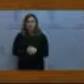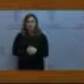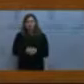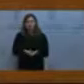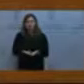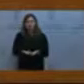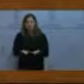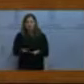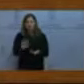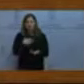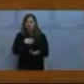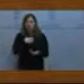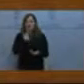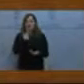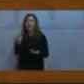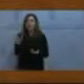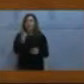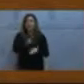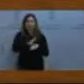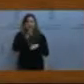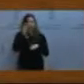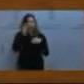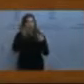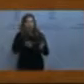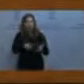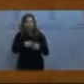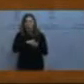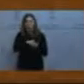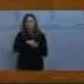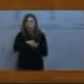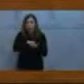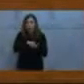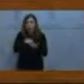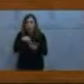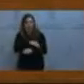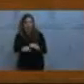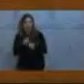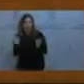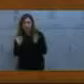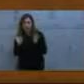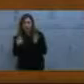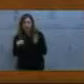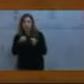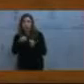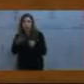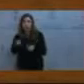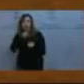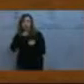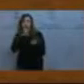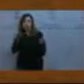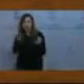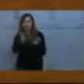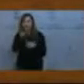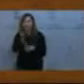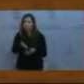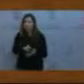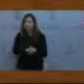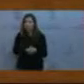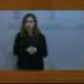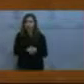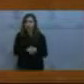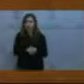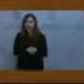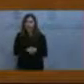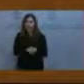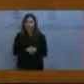Gobierno tuviera alguna duda respecto a lo que el Partido Popular planteó, porque, en fin, sobre la veracidad de que esto